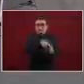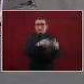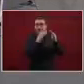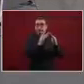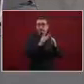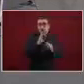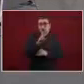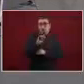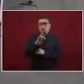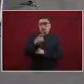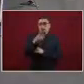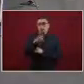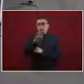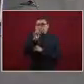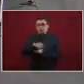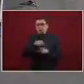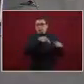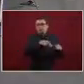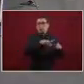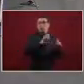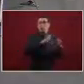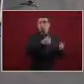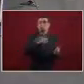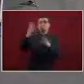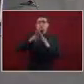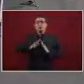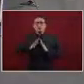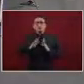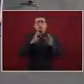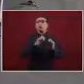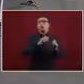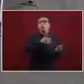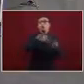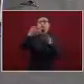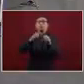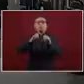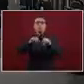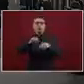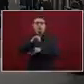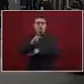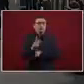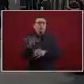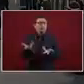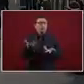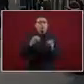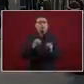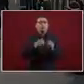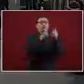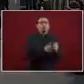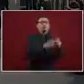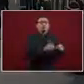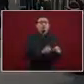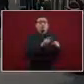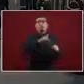¿Ovidio Guzmán fue a algún cuartel militar? ¿Fue a una oficina del Ministerio Público? ¿Se quedan ahí, lo